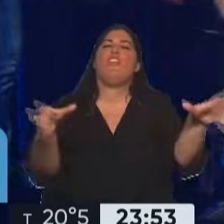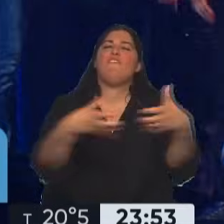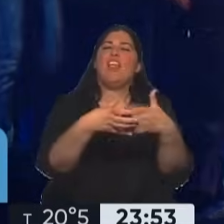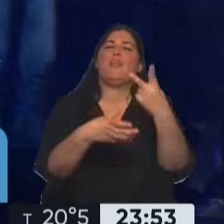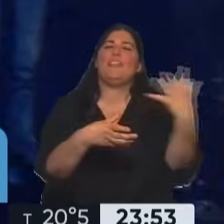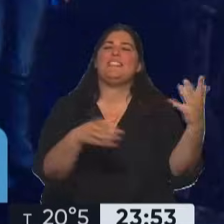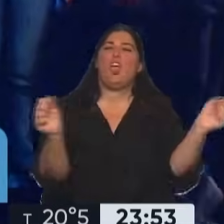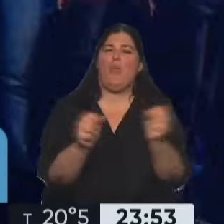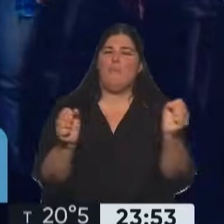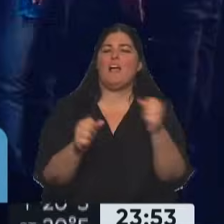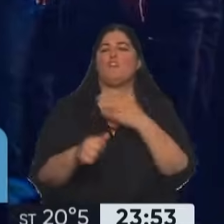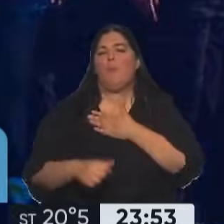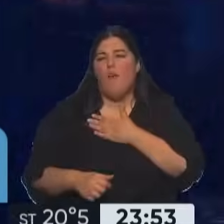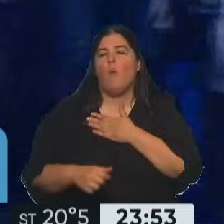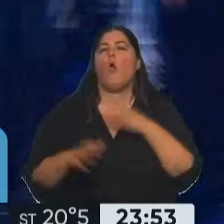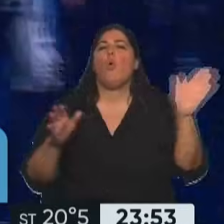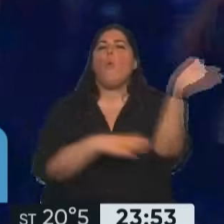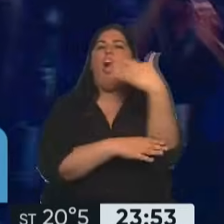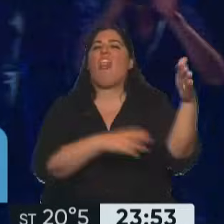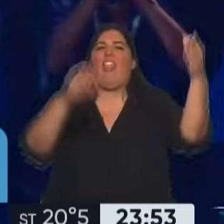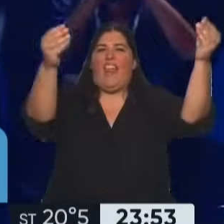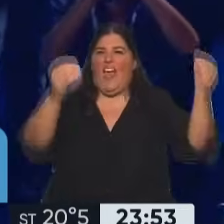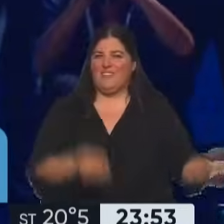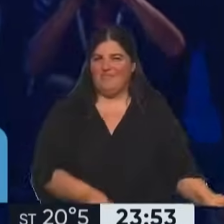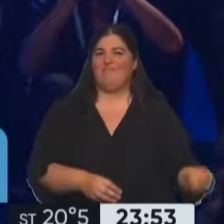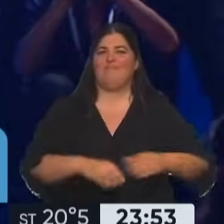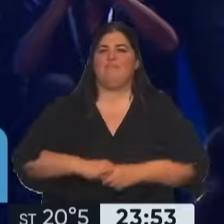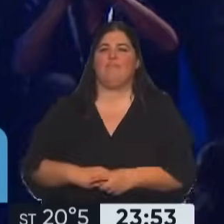Mayo, si pueden bajar la bandera.